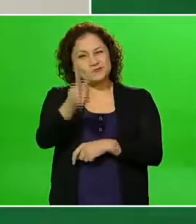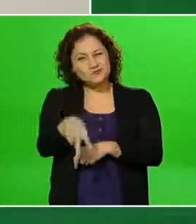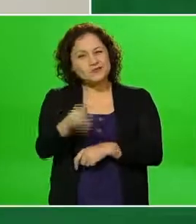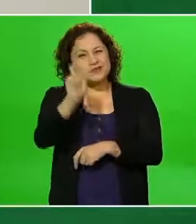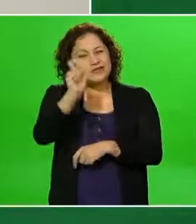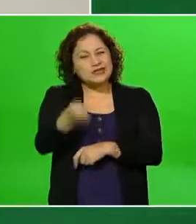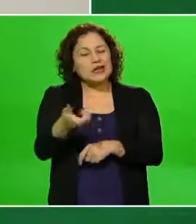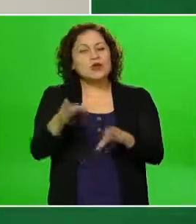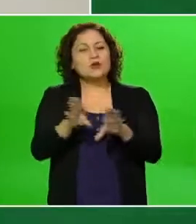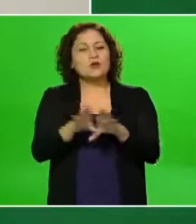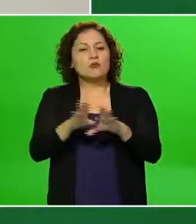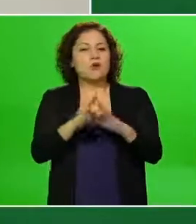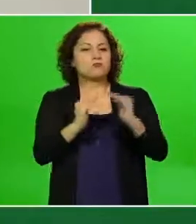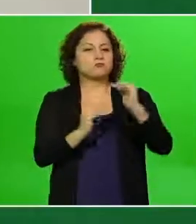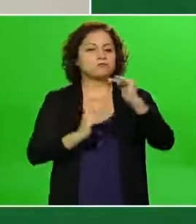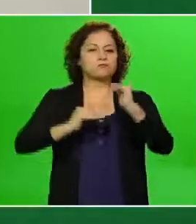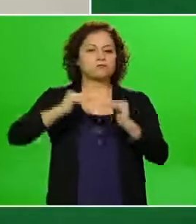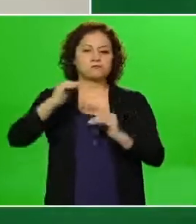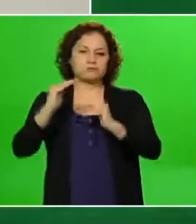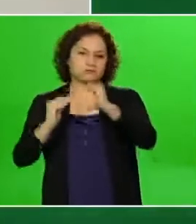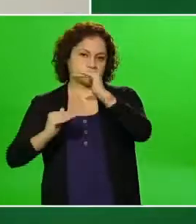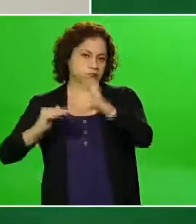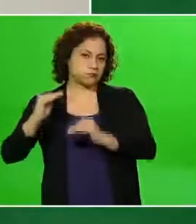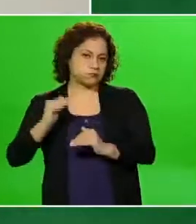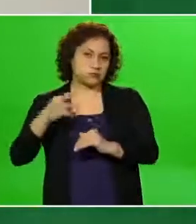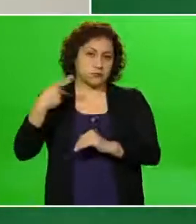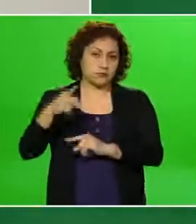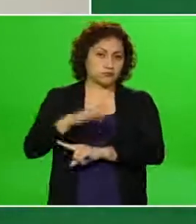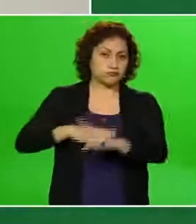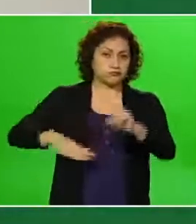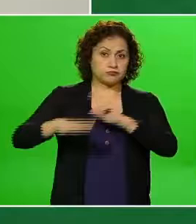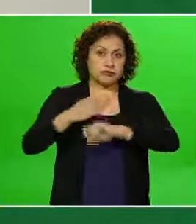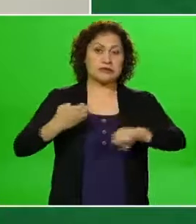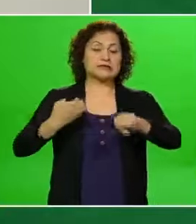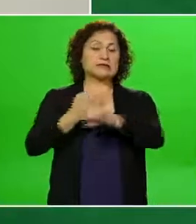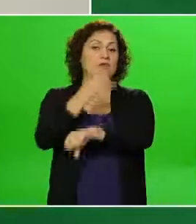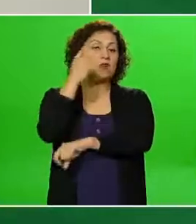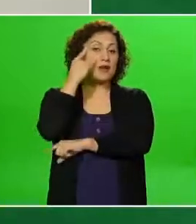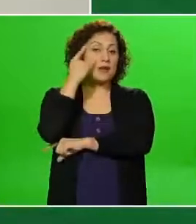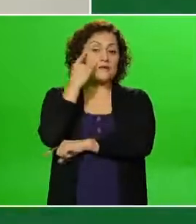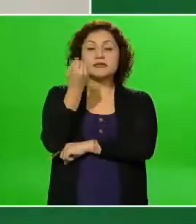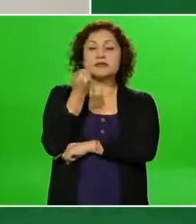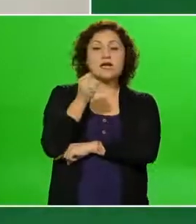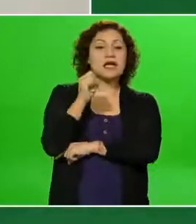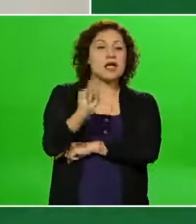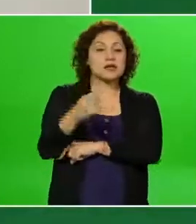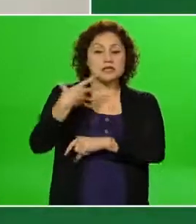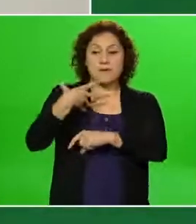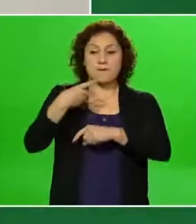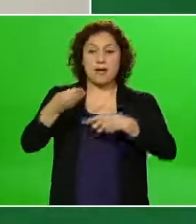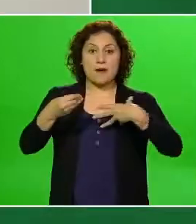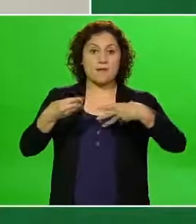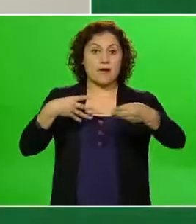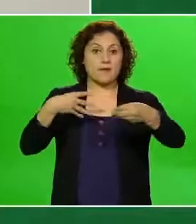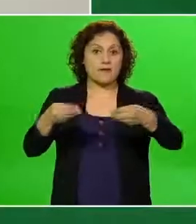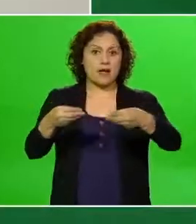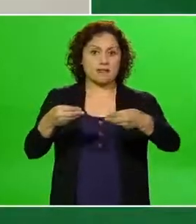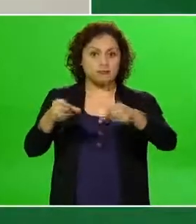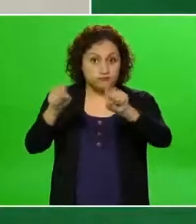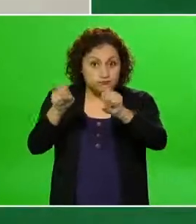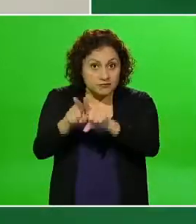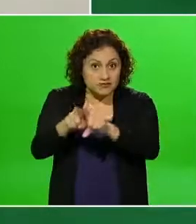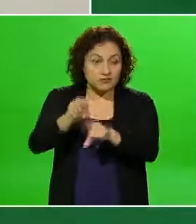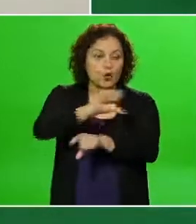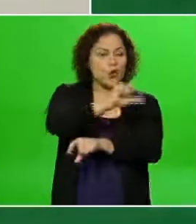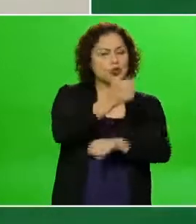comportamiento ondulante, en este caso para el estado de Campeche, basal, que tenemos no solo en Campeche, sino en muchas entidades federativas. ¿Qué es lo